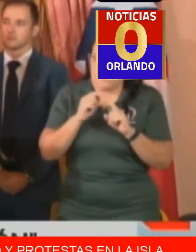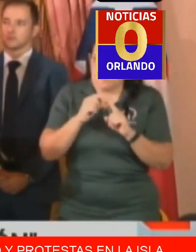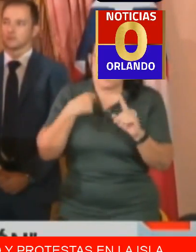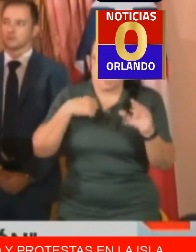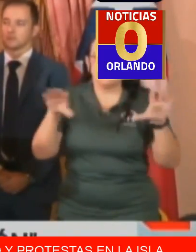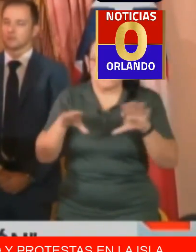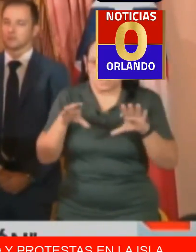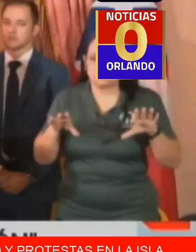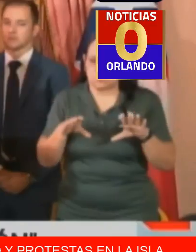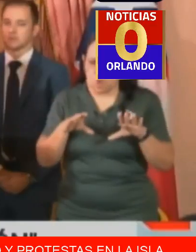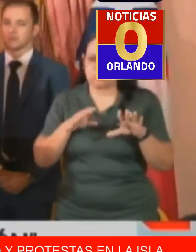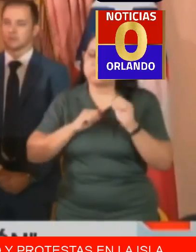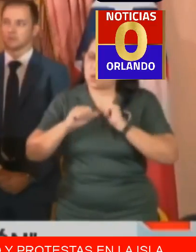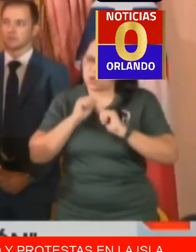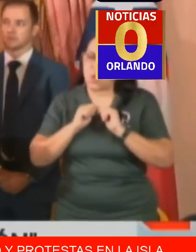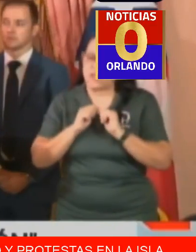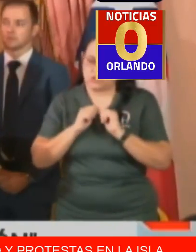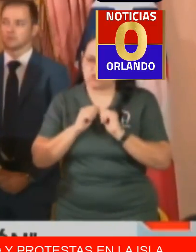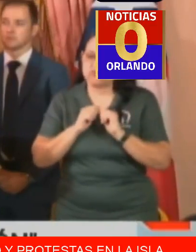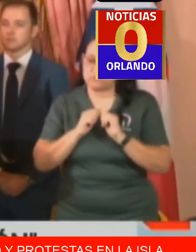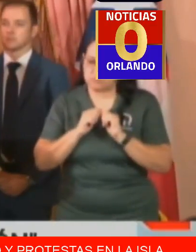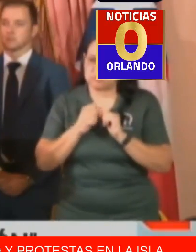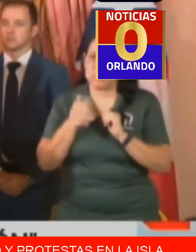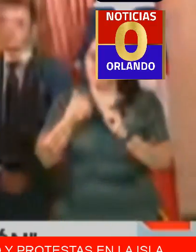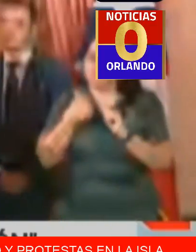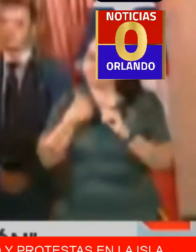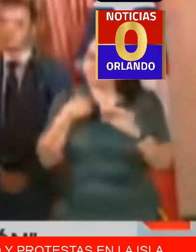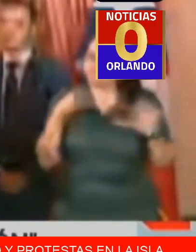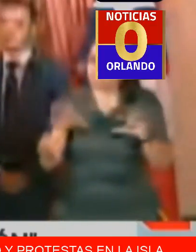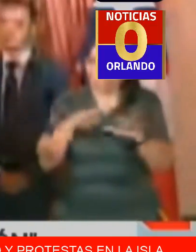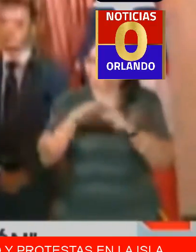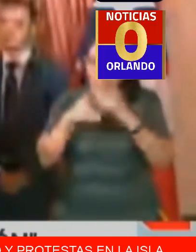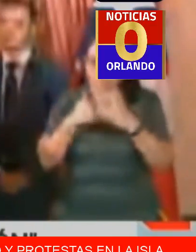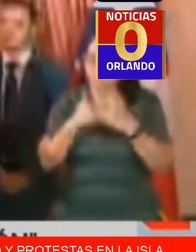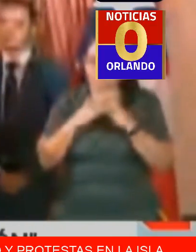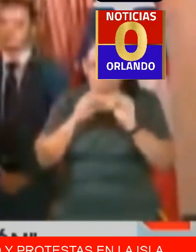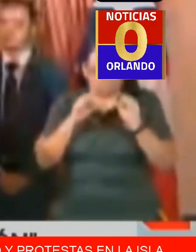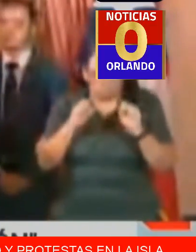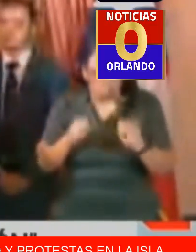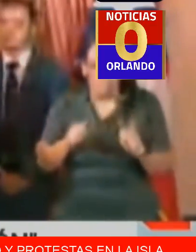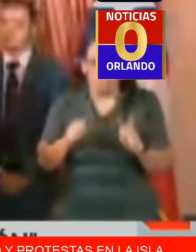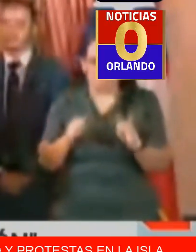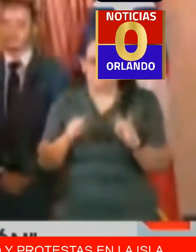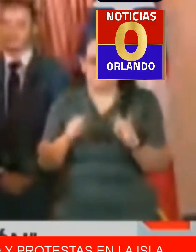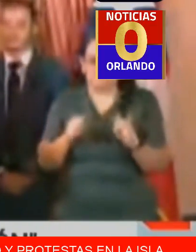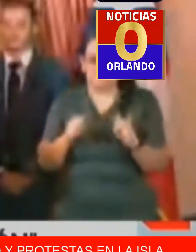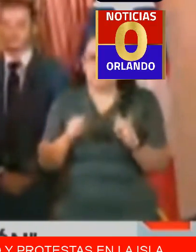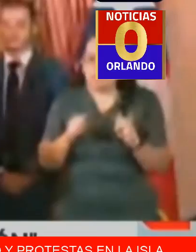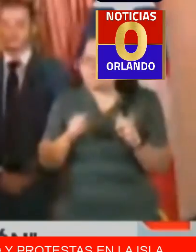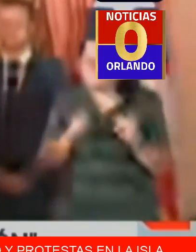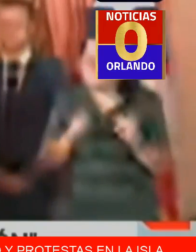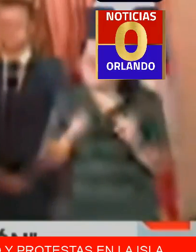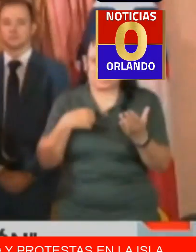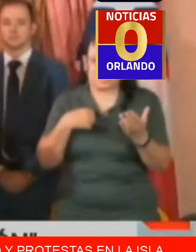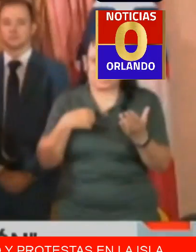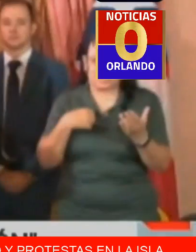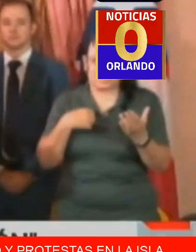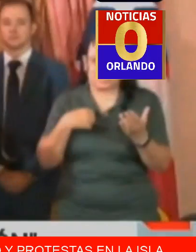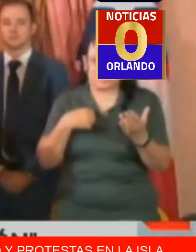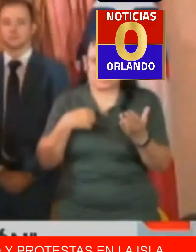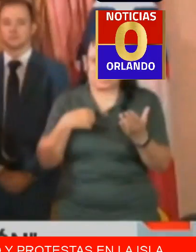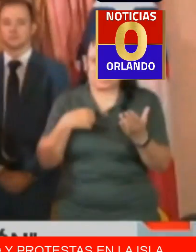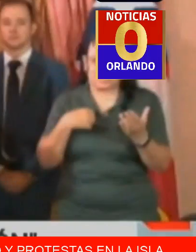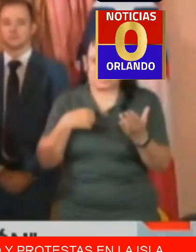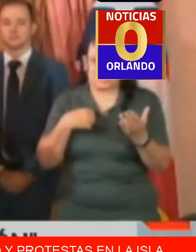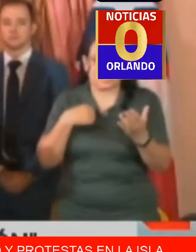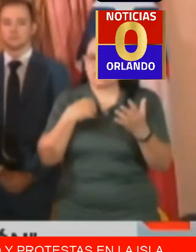acción, de que estamos buscando todos los mecanismos para evitar estos actos de falta de visibilidad,